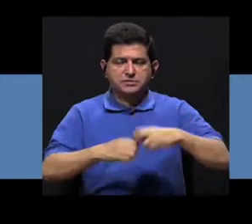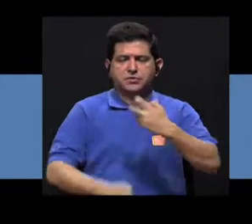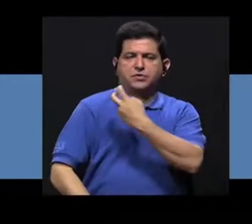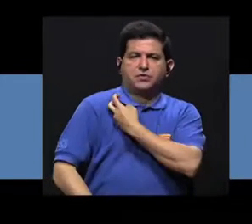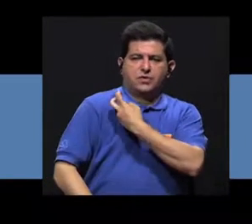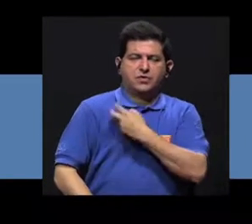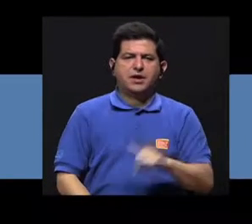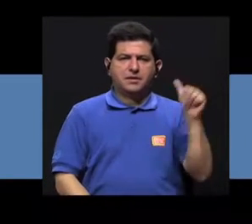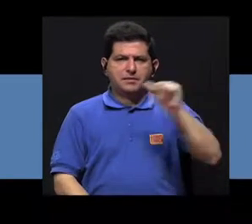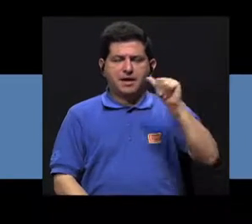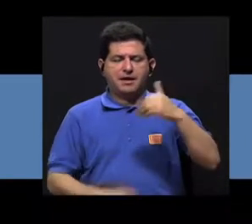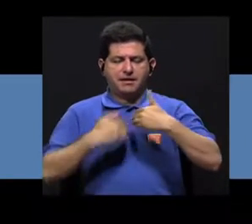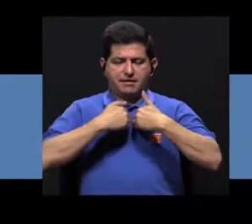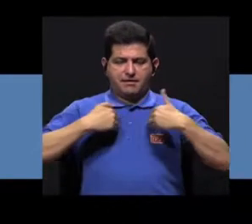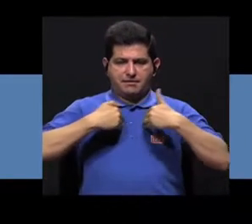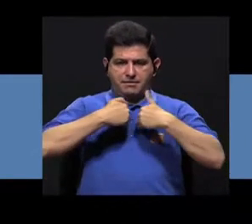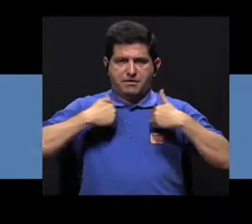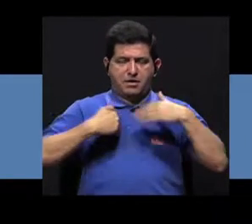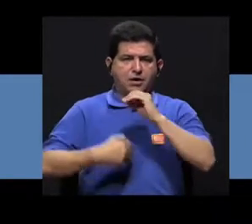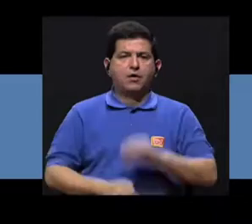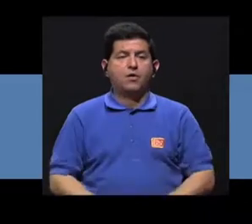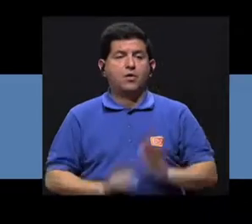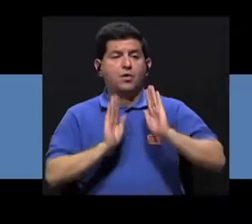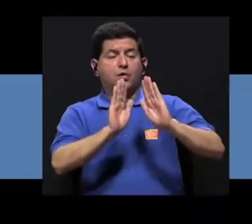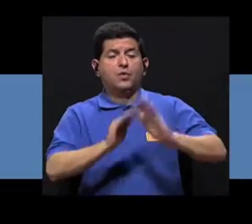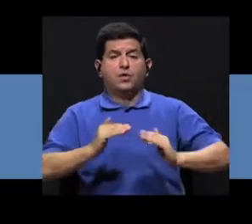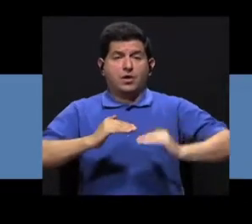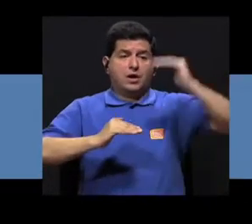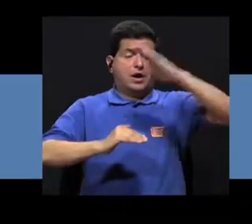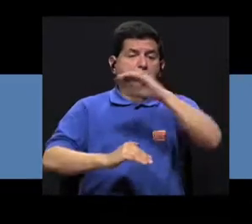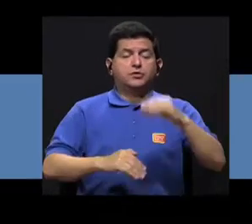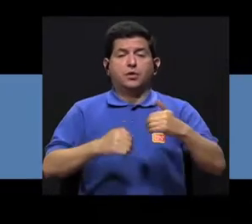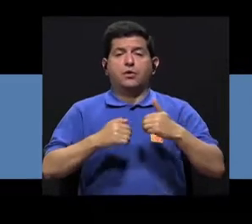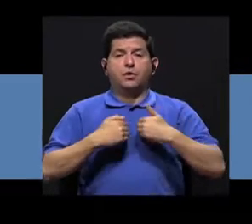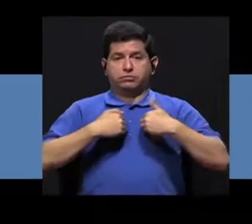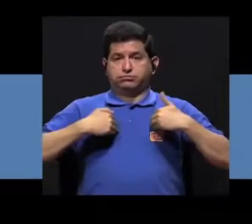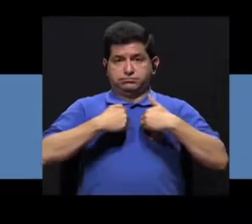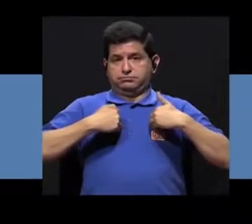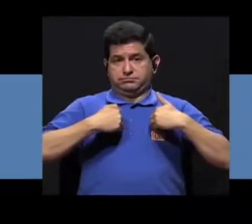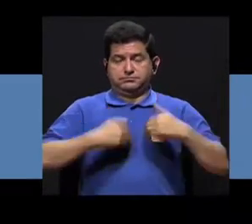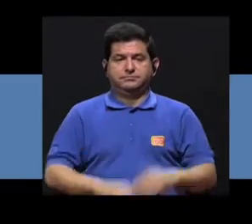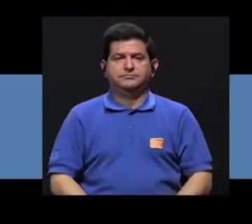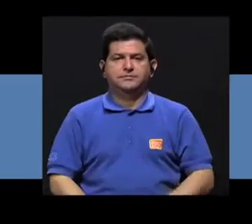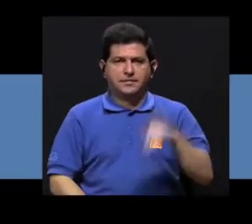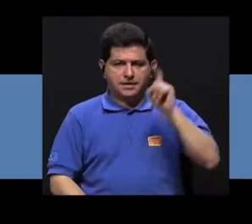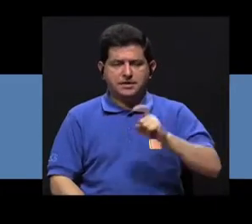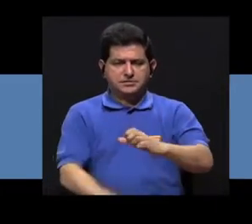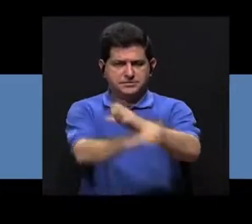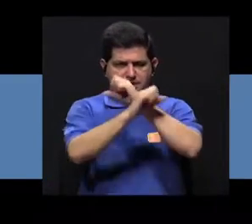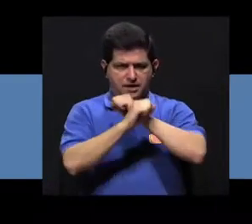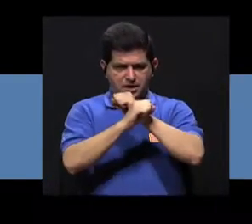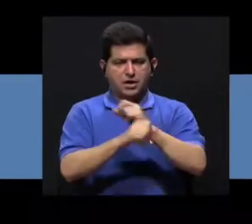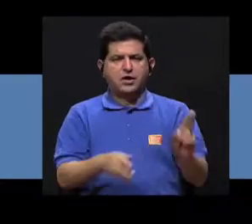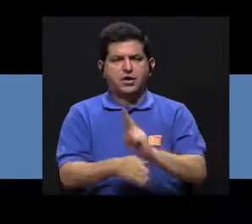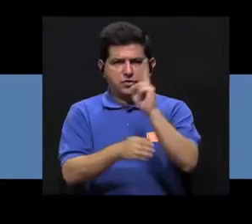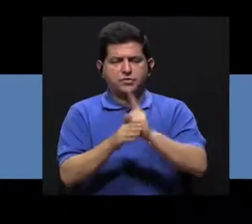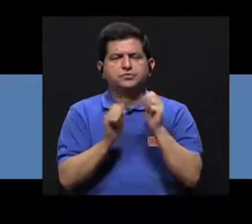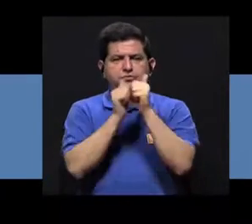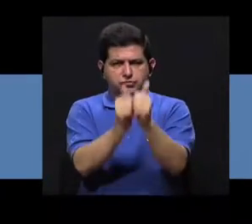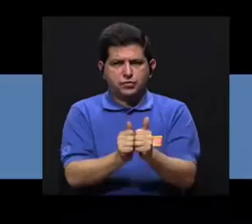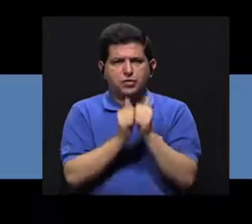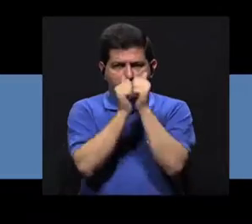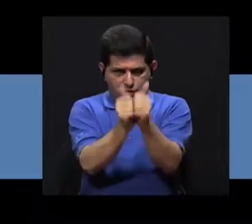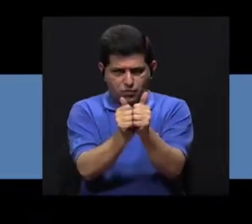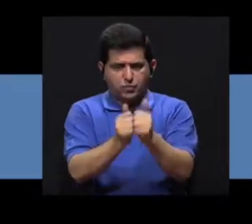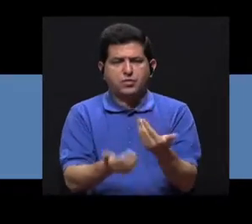problemas óseos alergias a los animales o fobia a las alturas oa los animales debe estar seguro que se